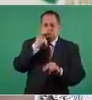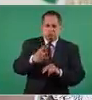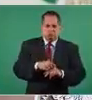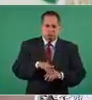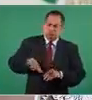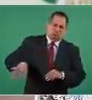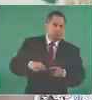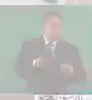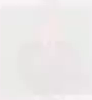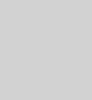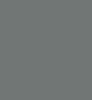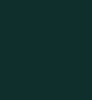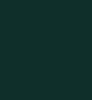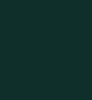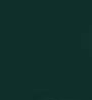López Obrador.